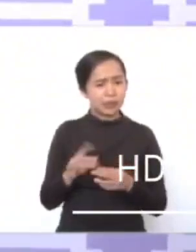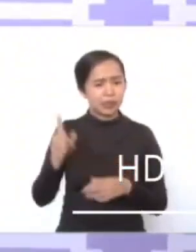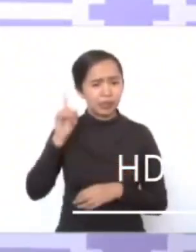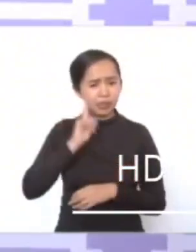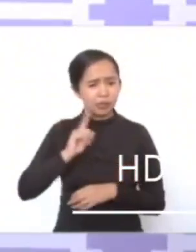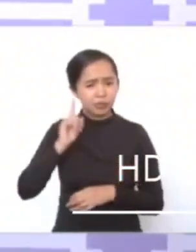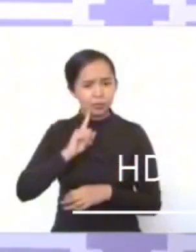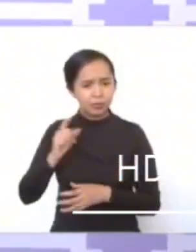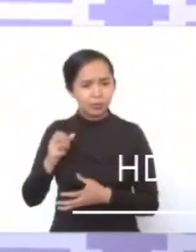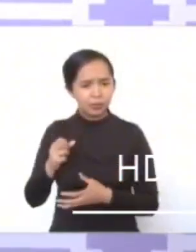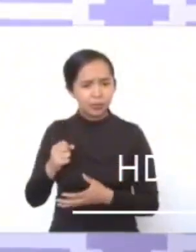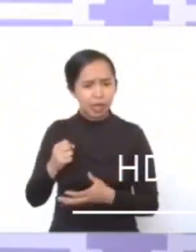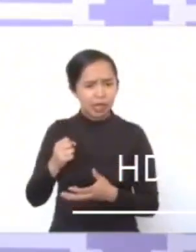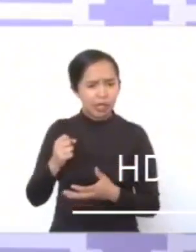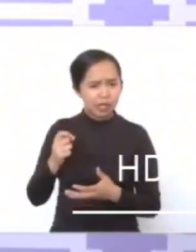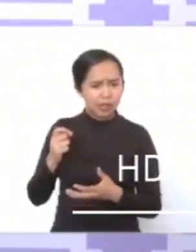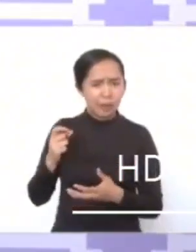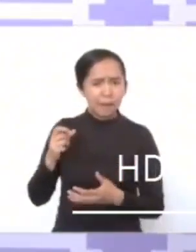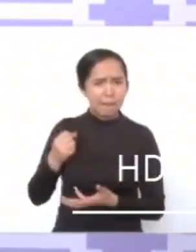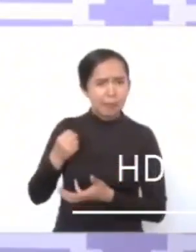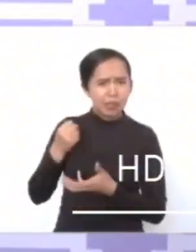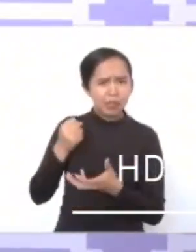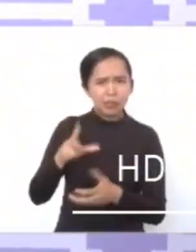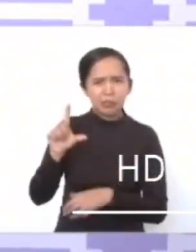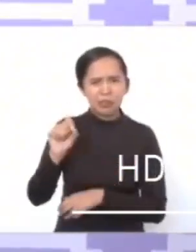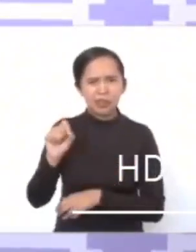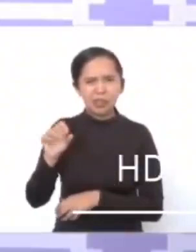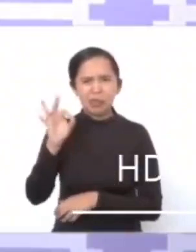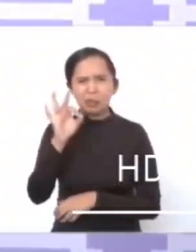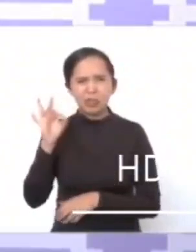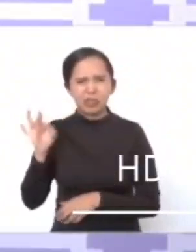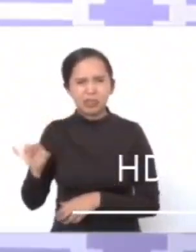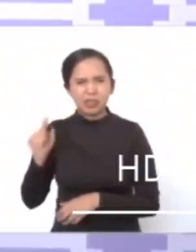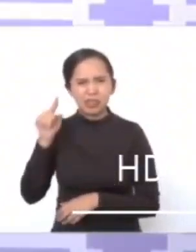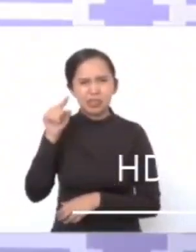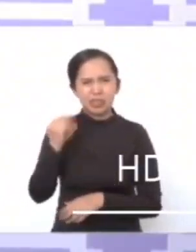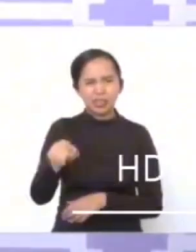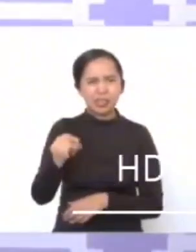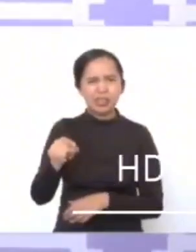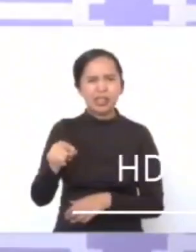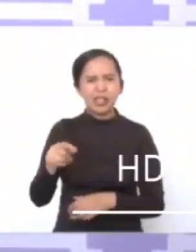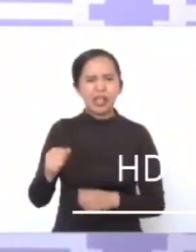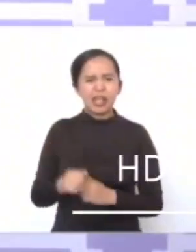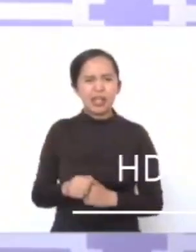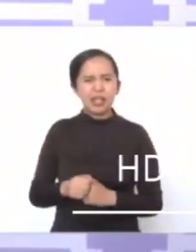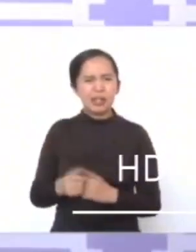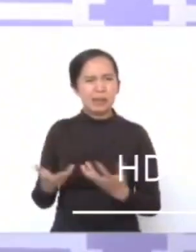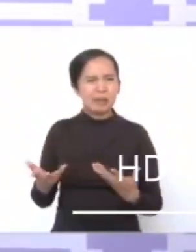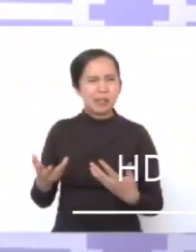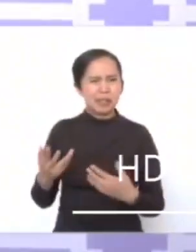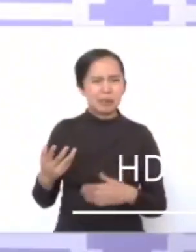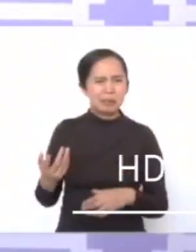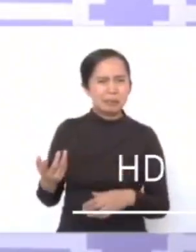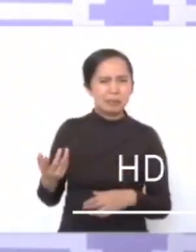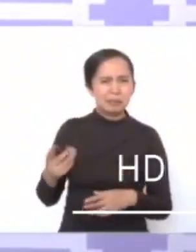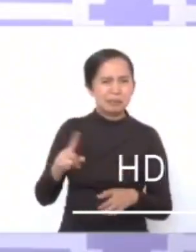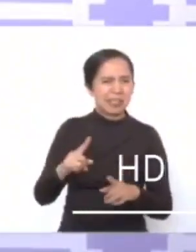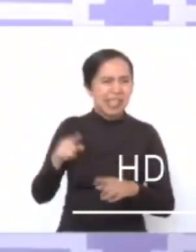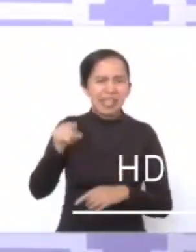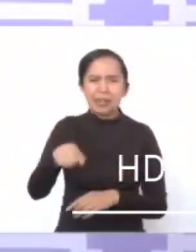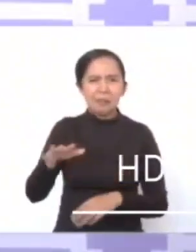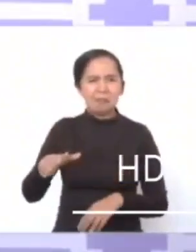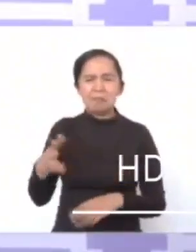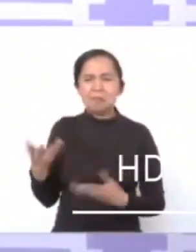tener derecho a un 20% de las candidaturas, y para algunos les parecía mucho, ¿no? Que se